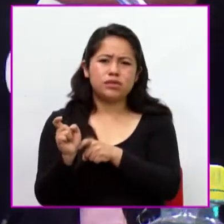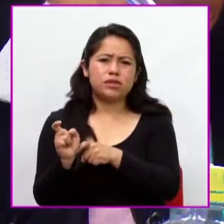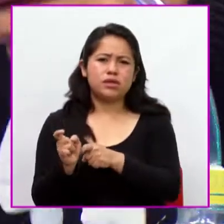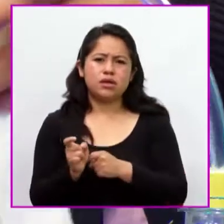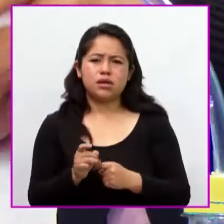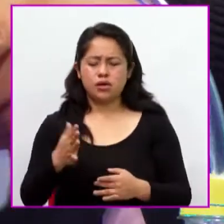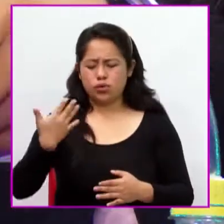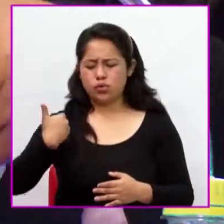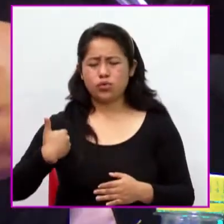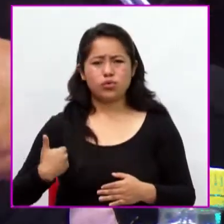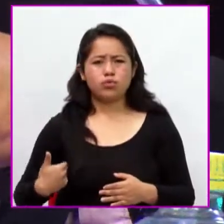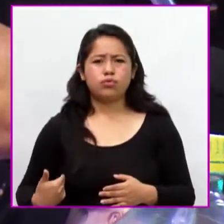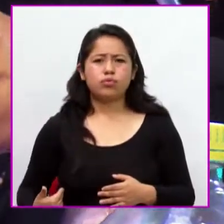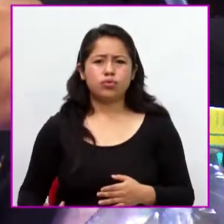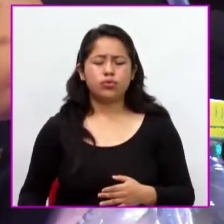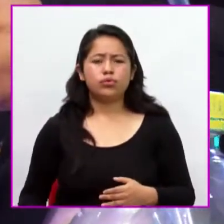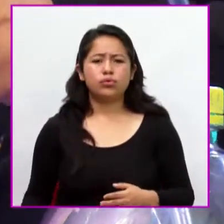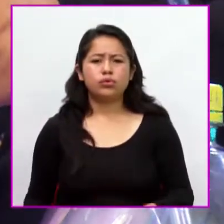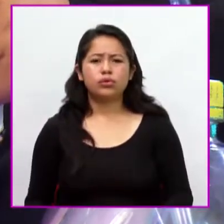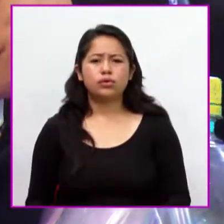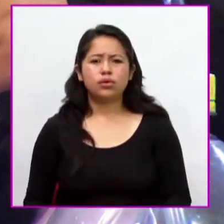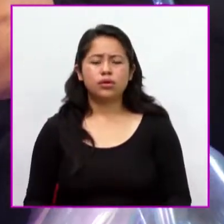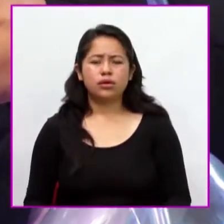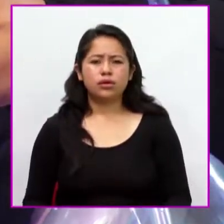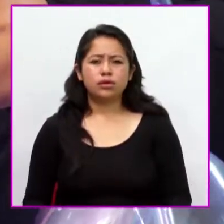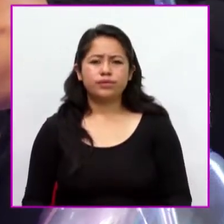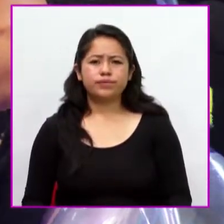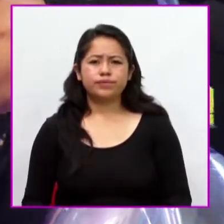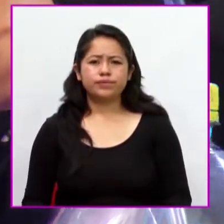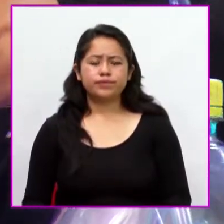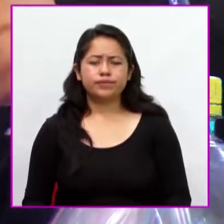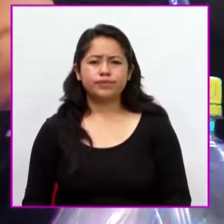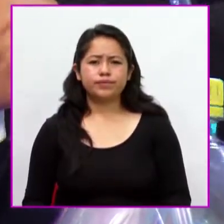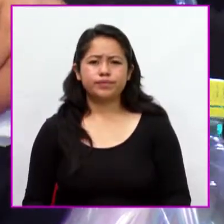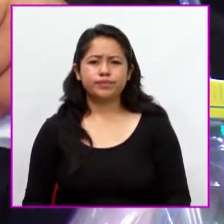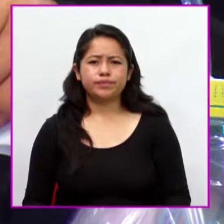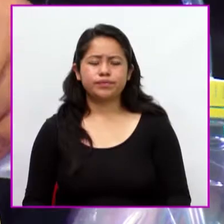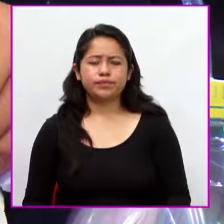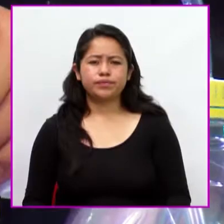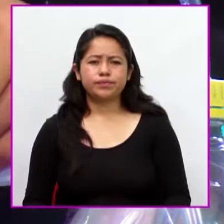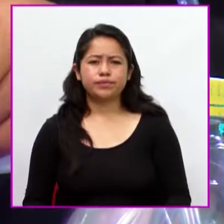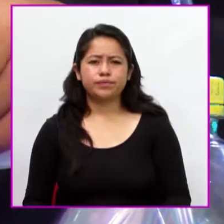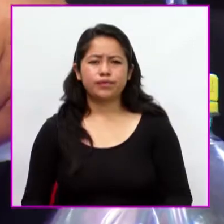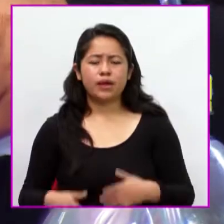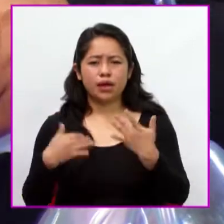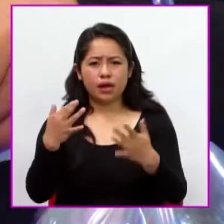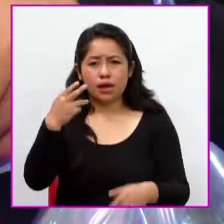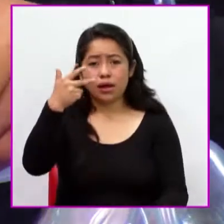sustancias tóxicas, de las cuales les mencionaré tres.